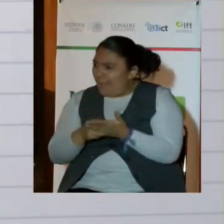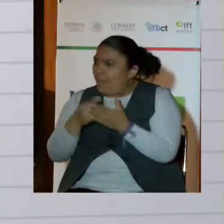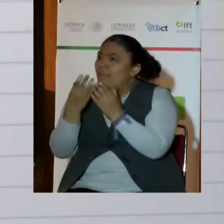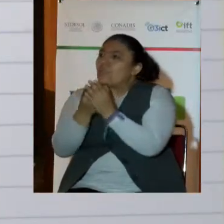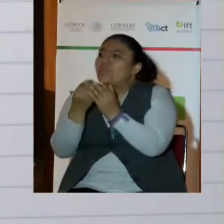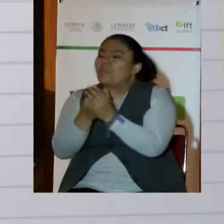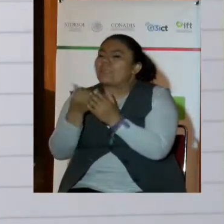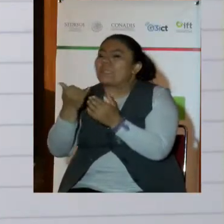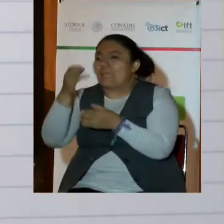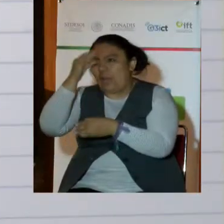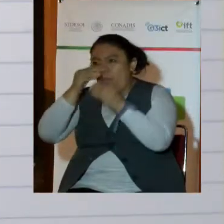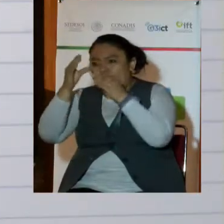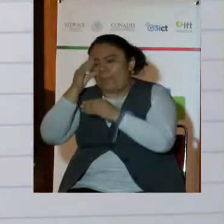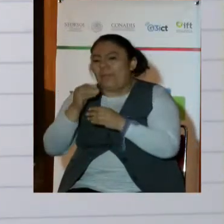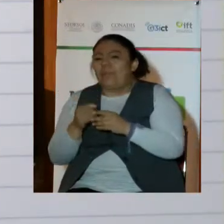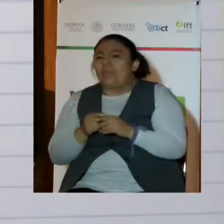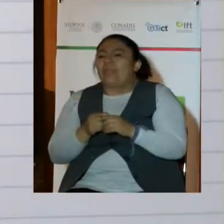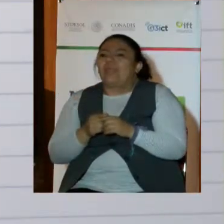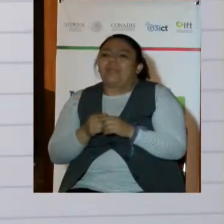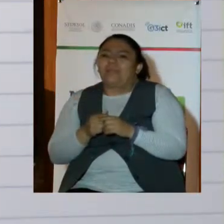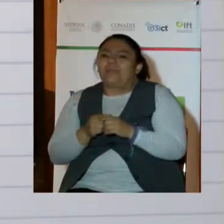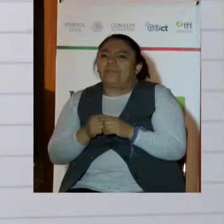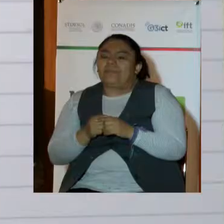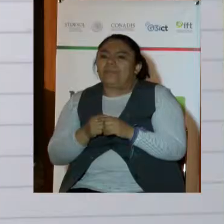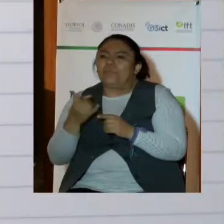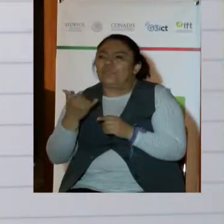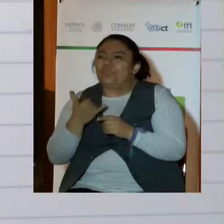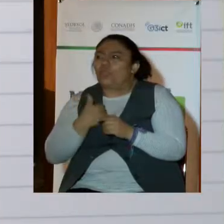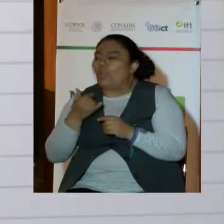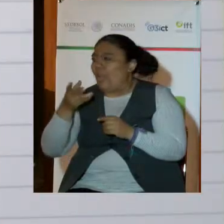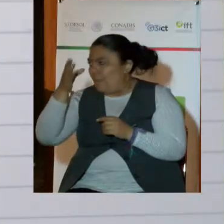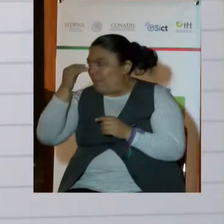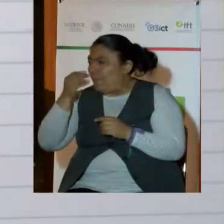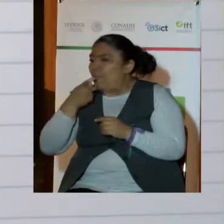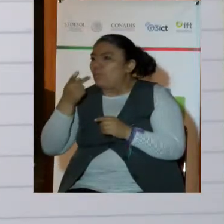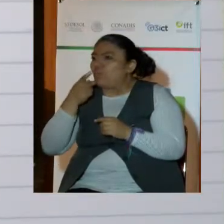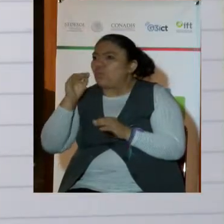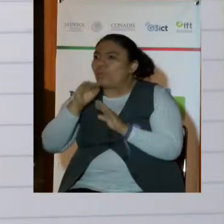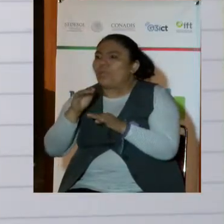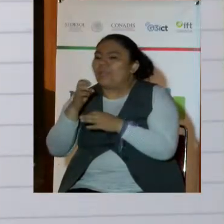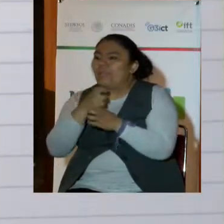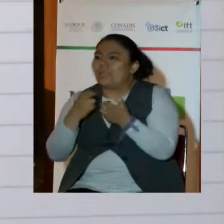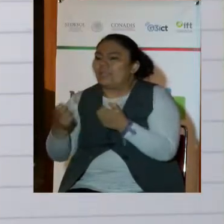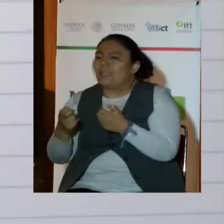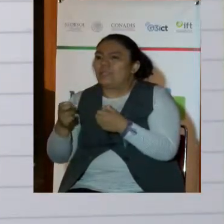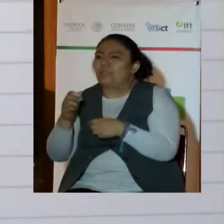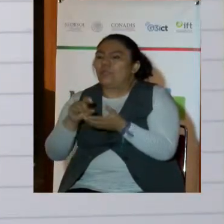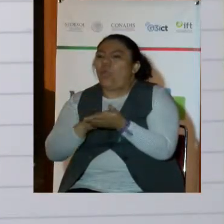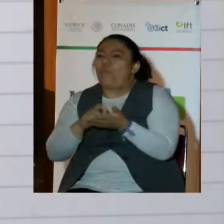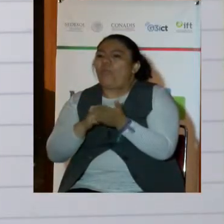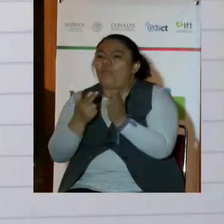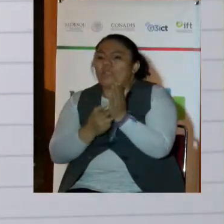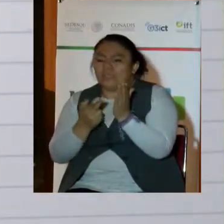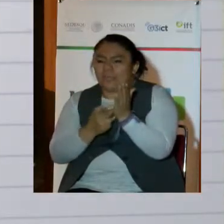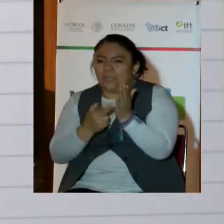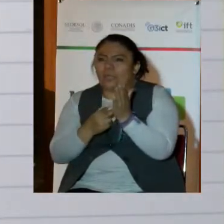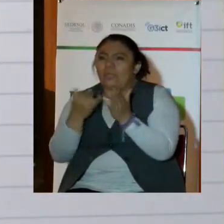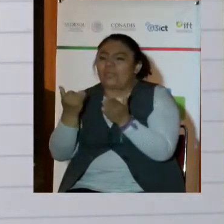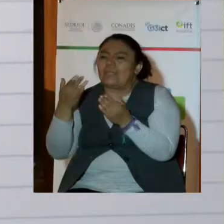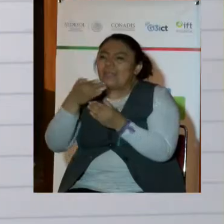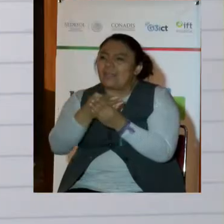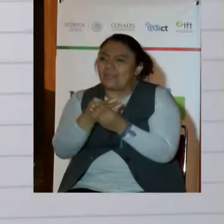accesible y realmente te ofrezcan la creación de estos sitios accesibles. Yo de todas maneras luego te abro y te podemos ayudar, pero bueno, es un poco el chiste, ¿no? Que